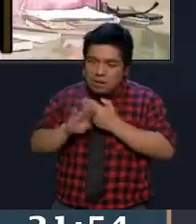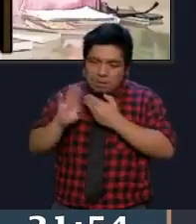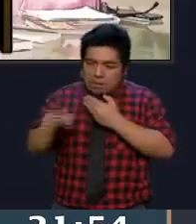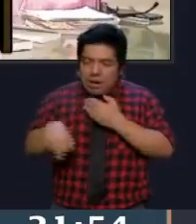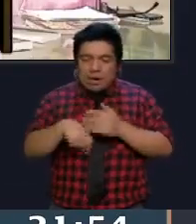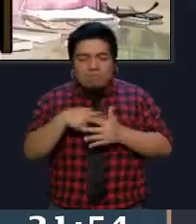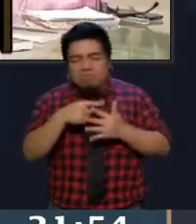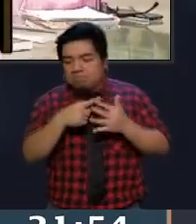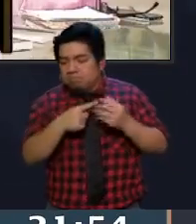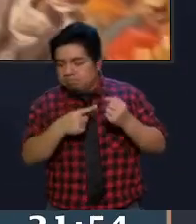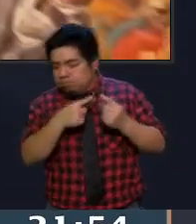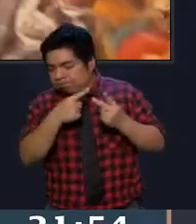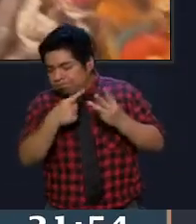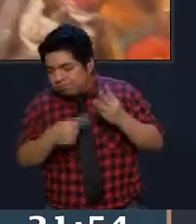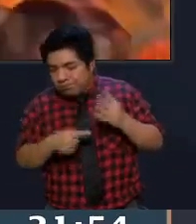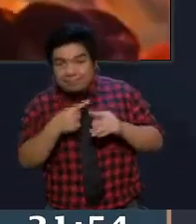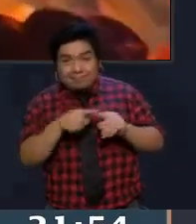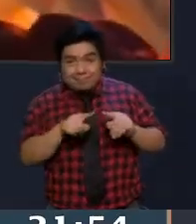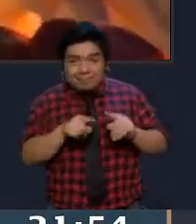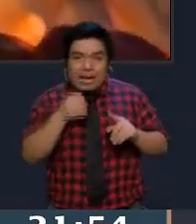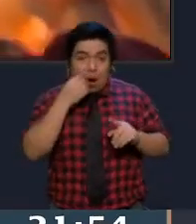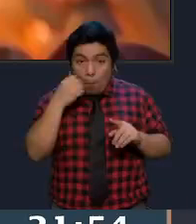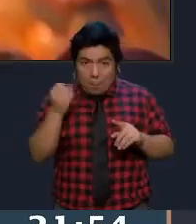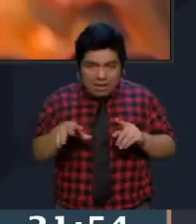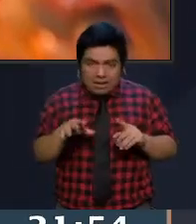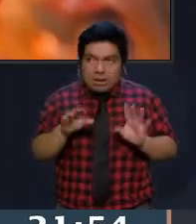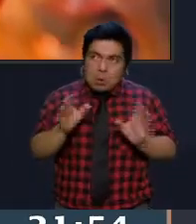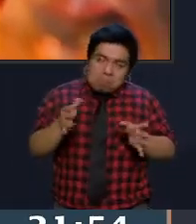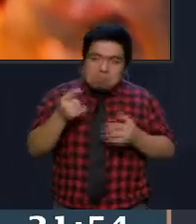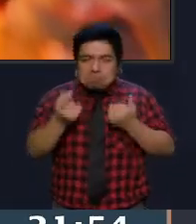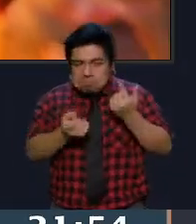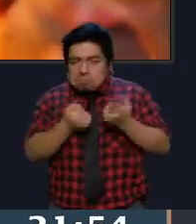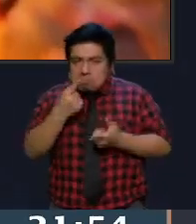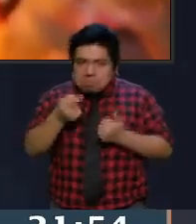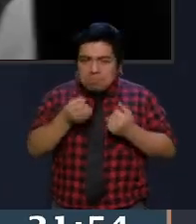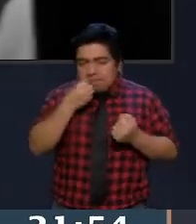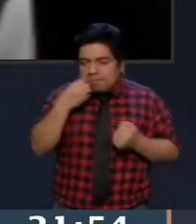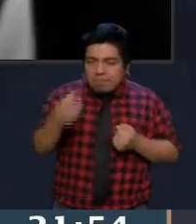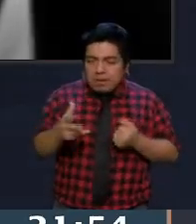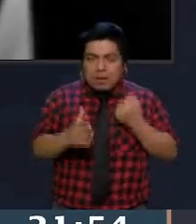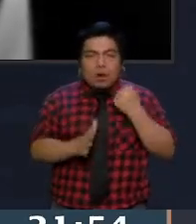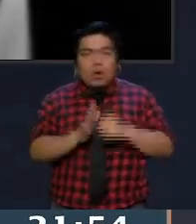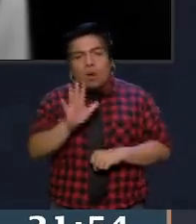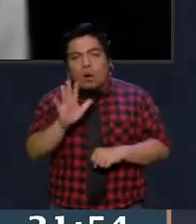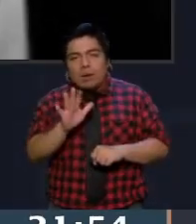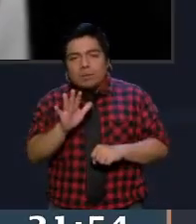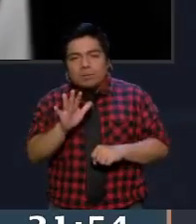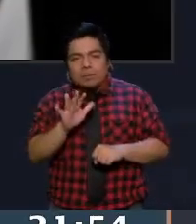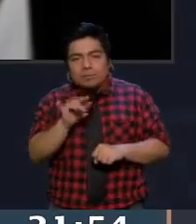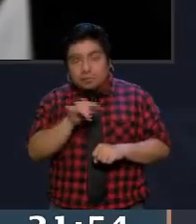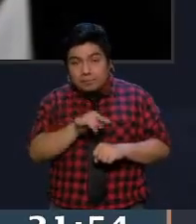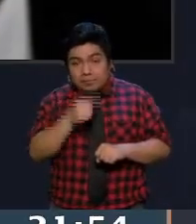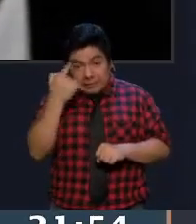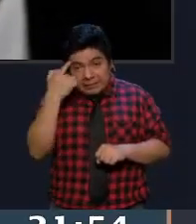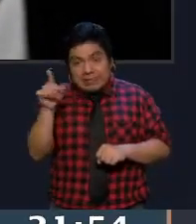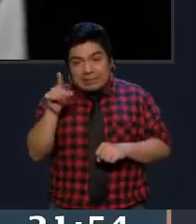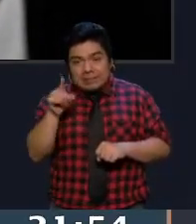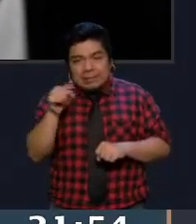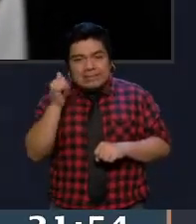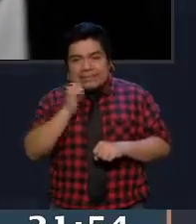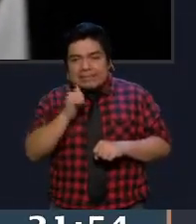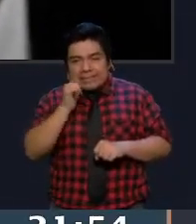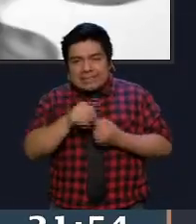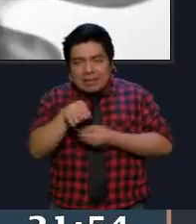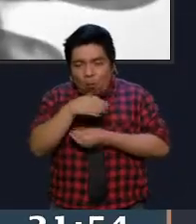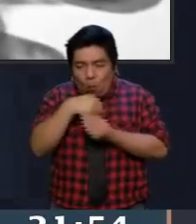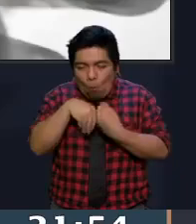bueno, lo padre, o una de las cosas padres también que tiene, es que pues tienen esta facilidad de ir